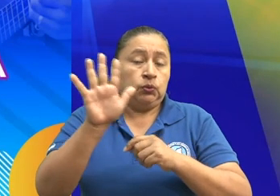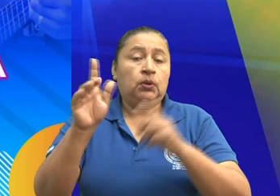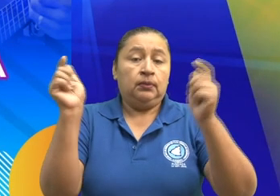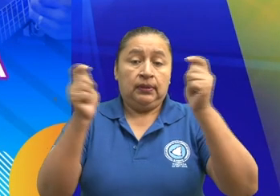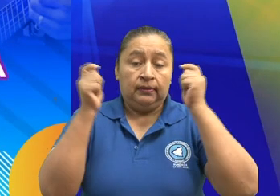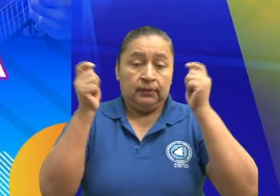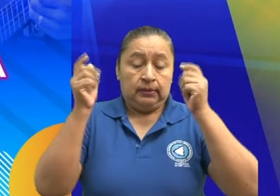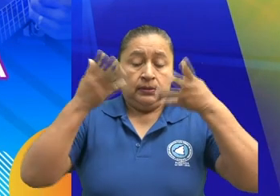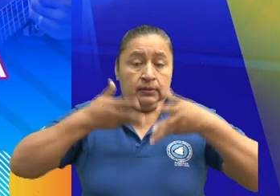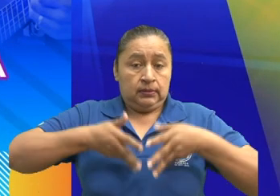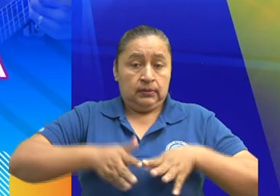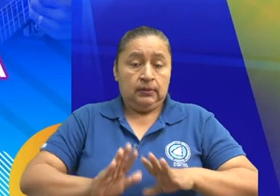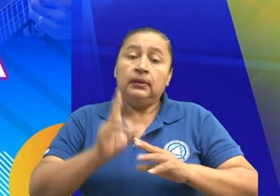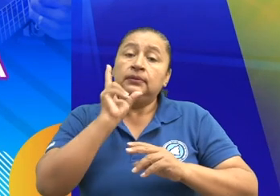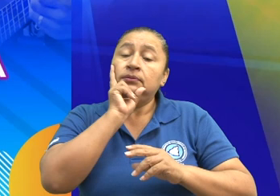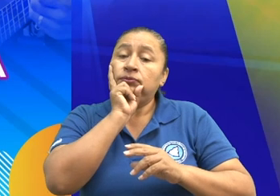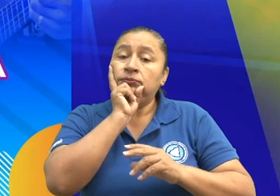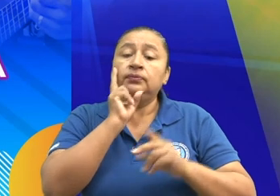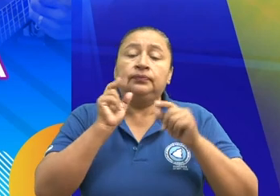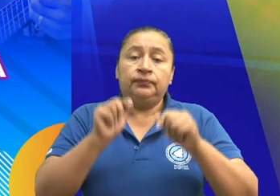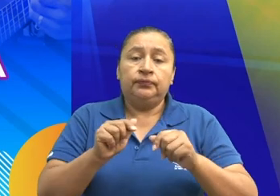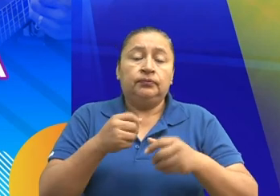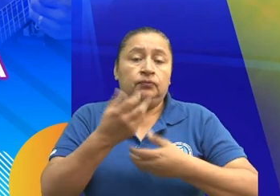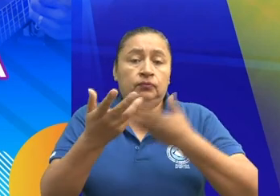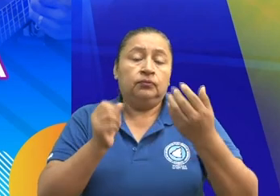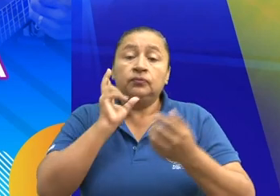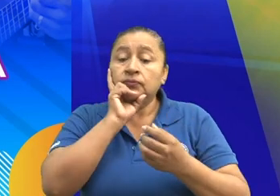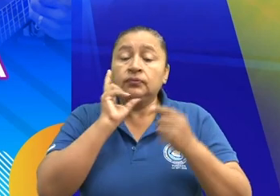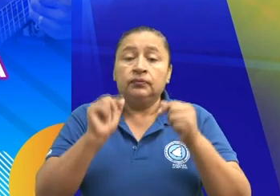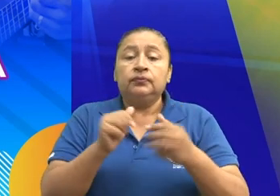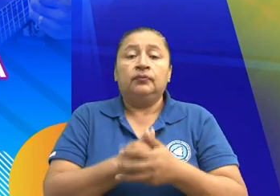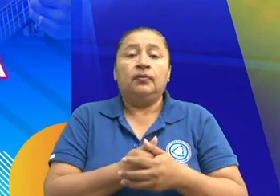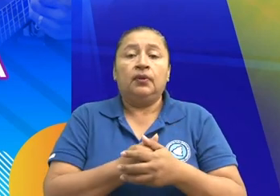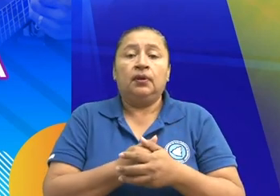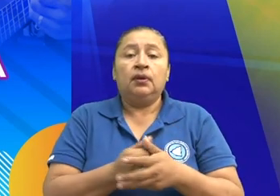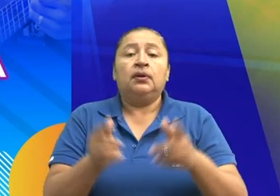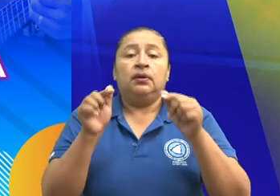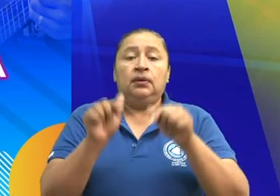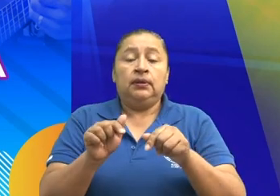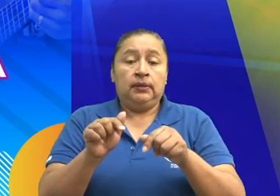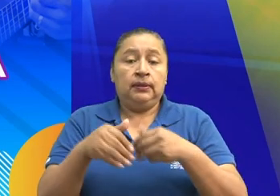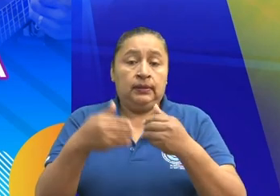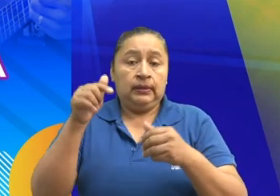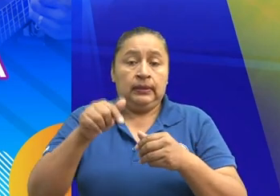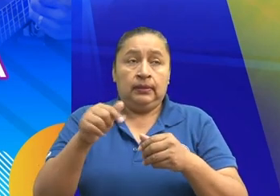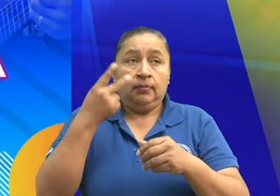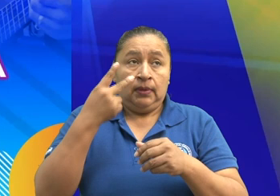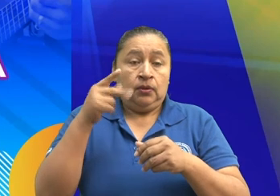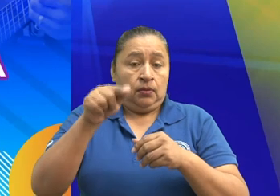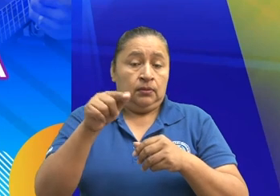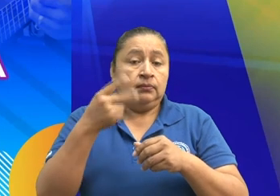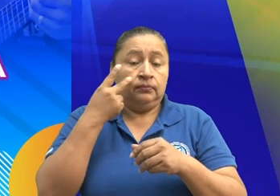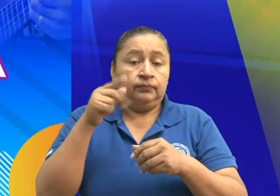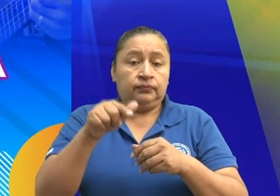155 aniversario del natalicio del poeta Rubén Darío. Y esto que estamos viendo